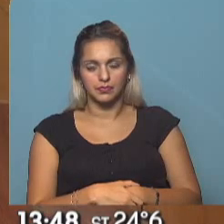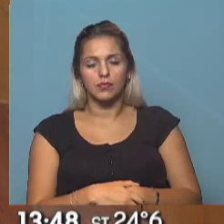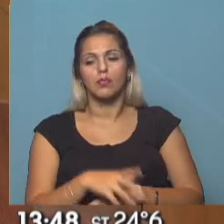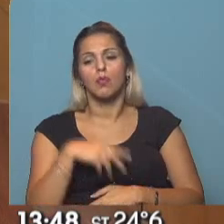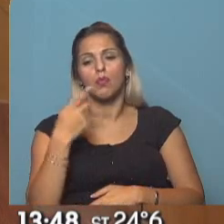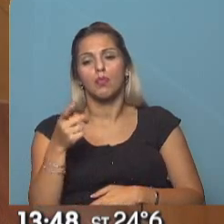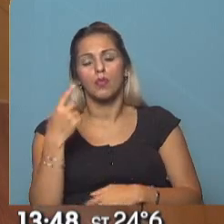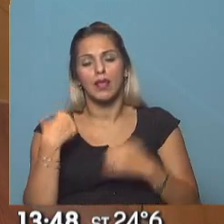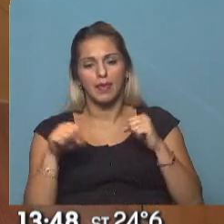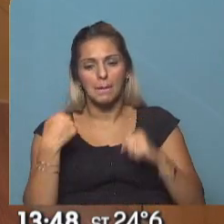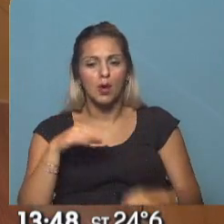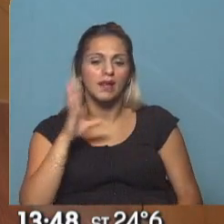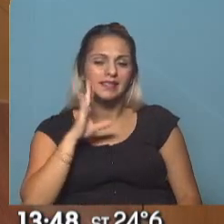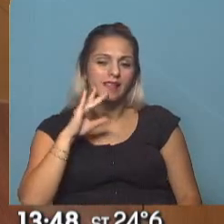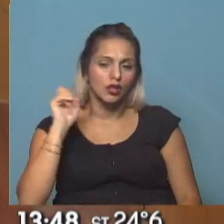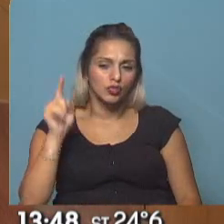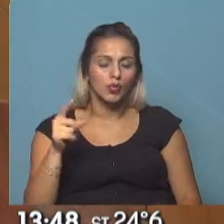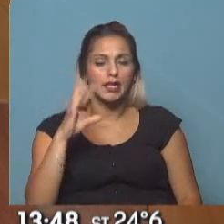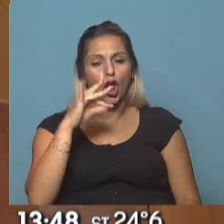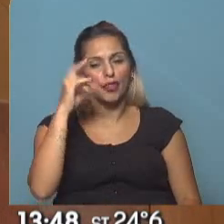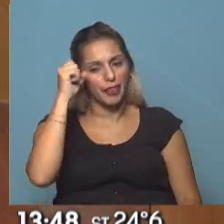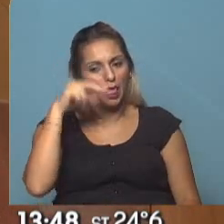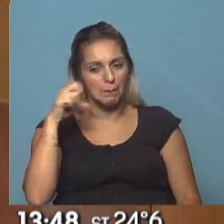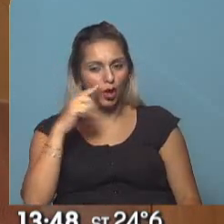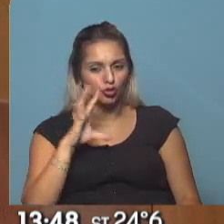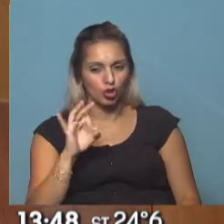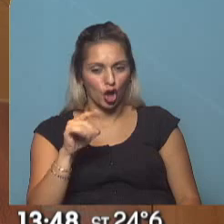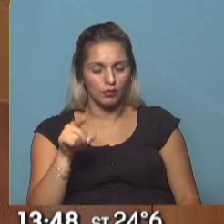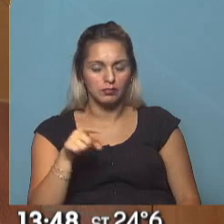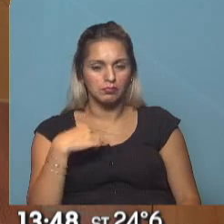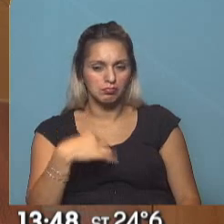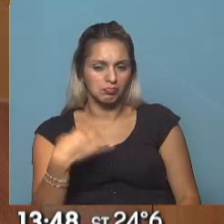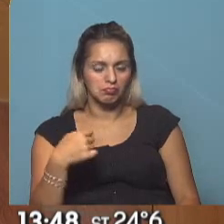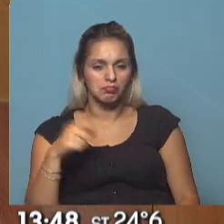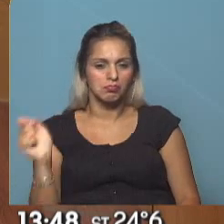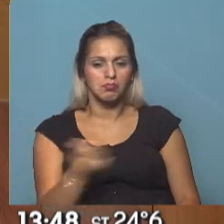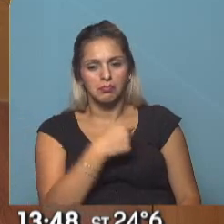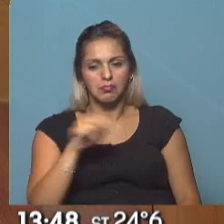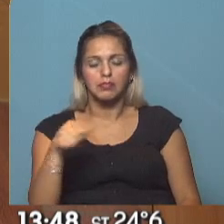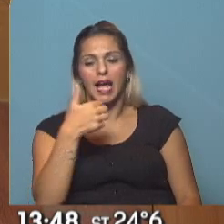Nos vamos a Florida, Estados Unidos, el debut de Del Potro, que lo ha hecho muy bien en este ATP.